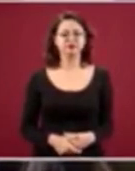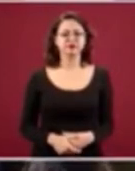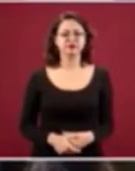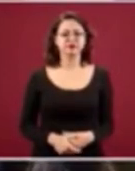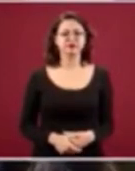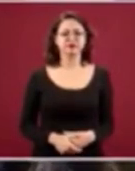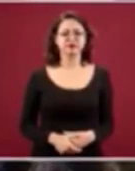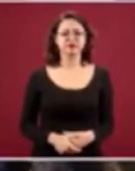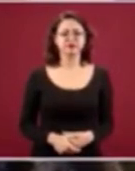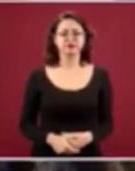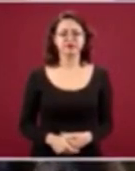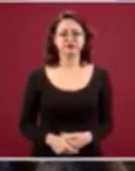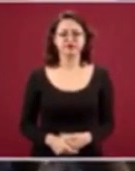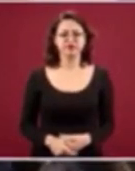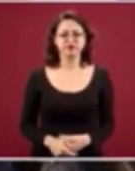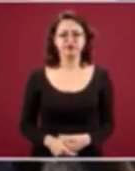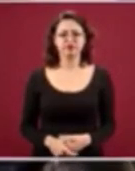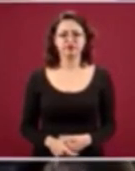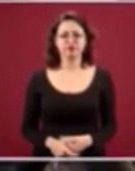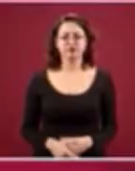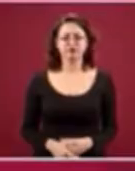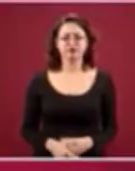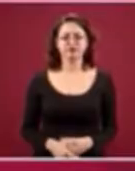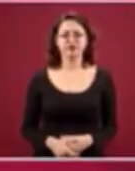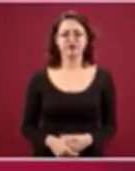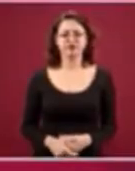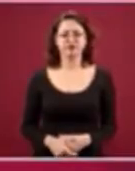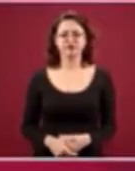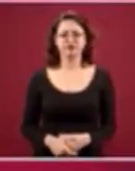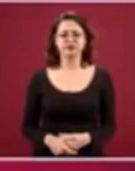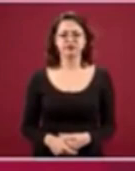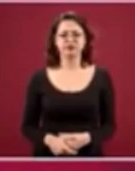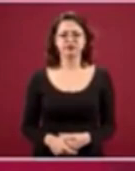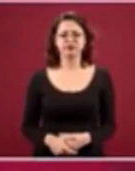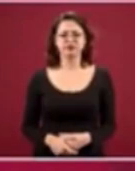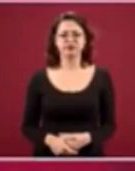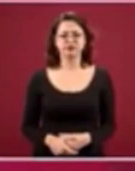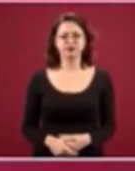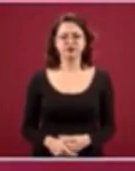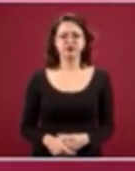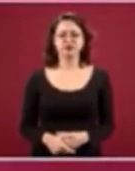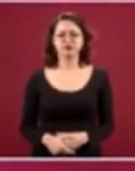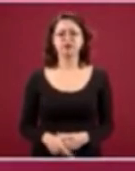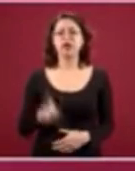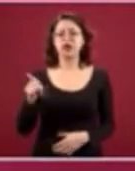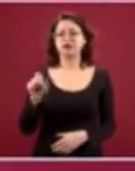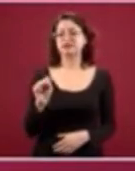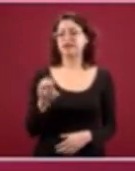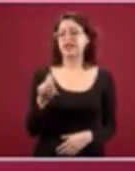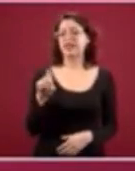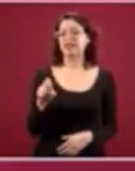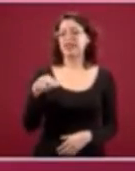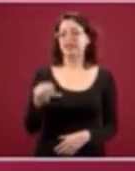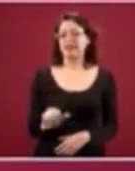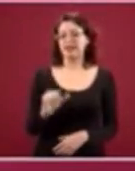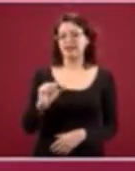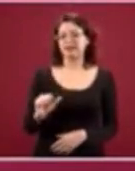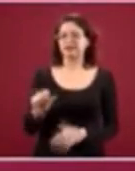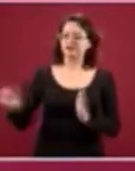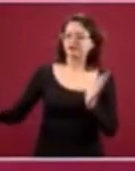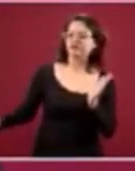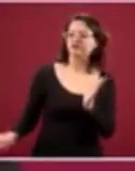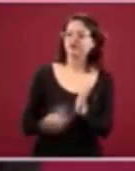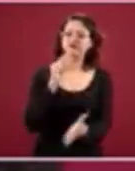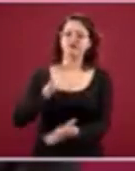Y está por firmarse el convenio con la Secretaría de la Defensa para